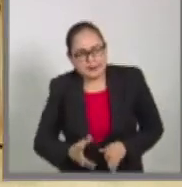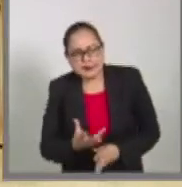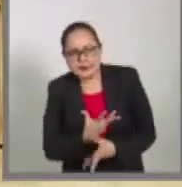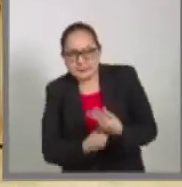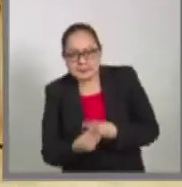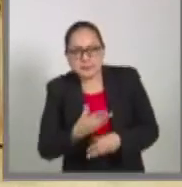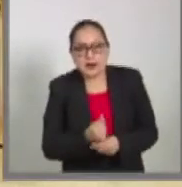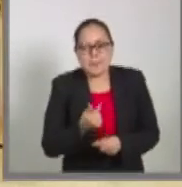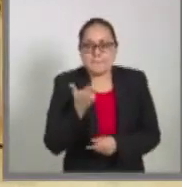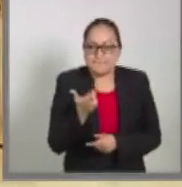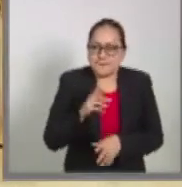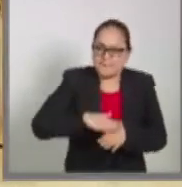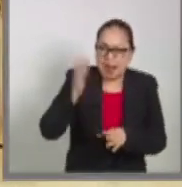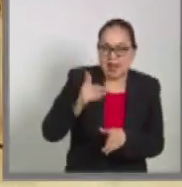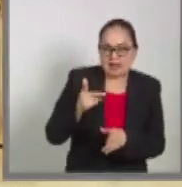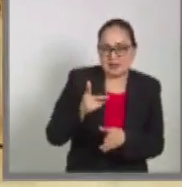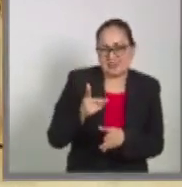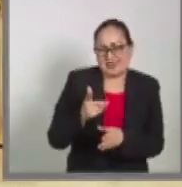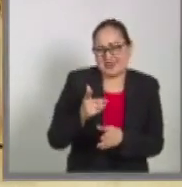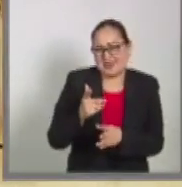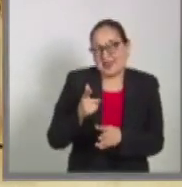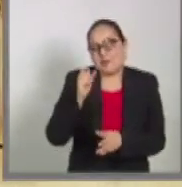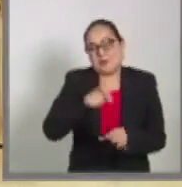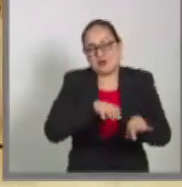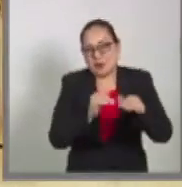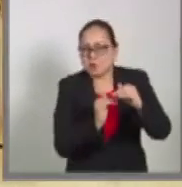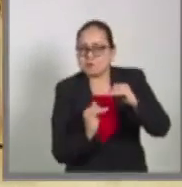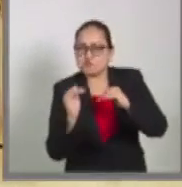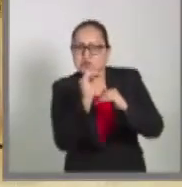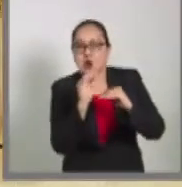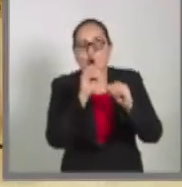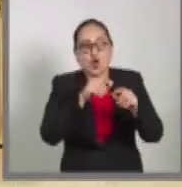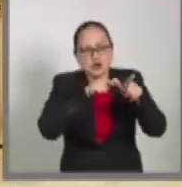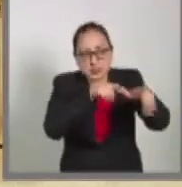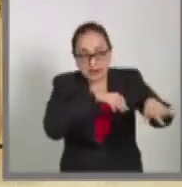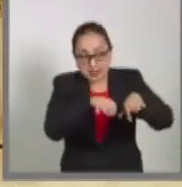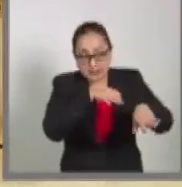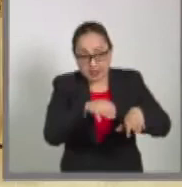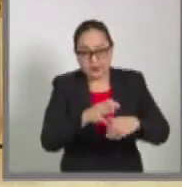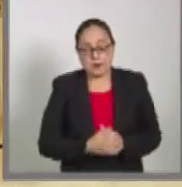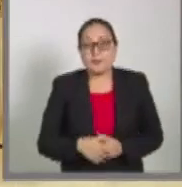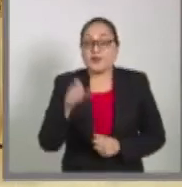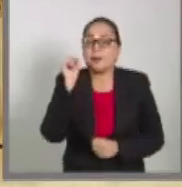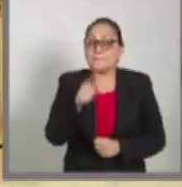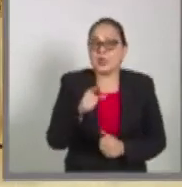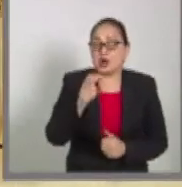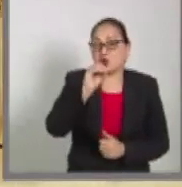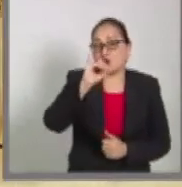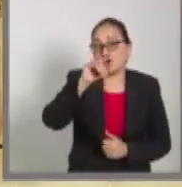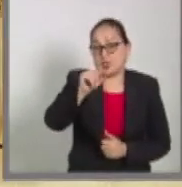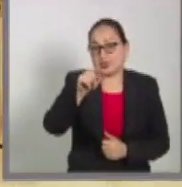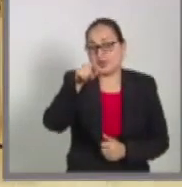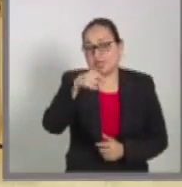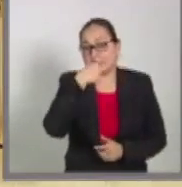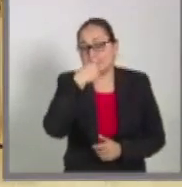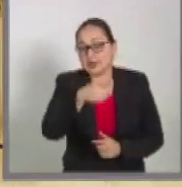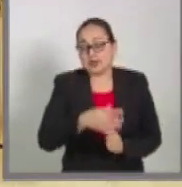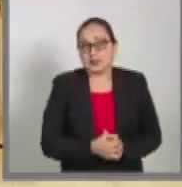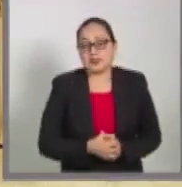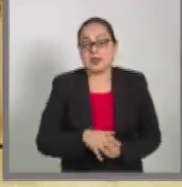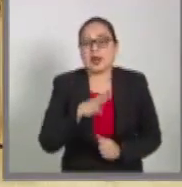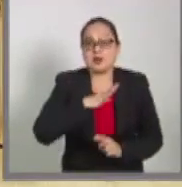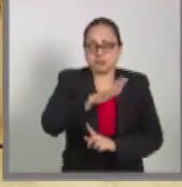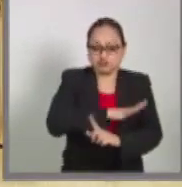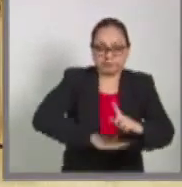un aumento, una promoción o incluso mantener el empleo. También señala el organismo la existencia de